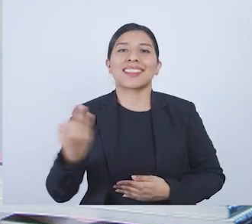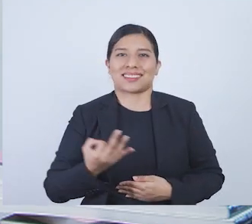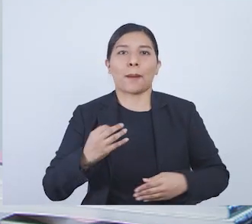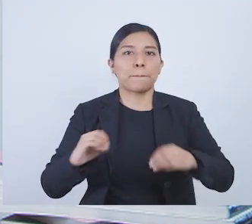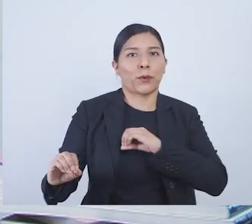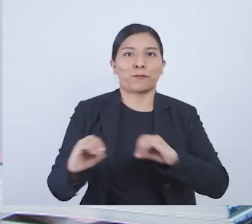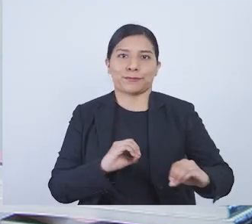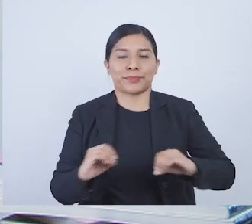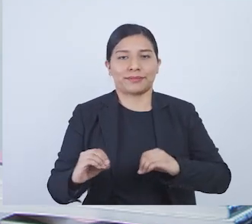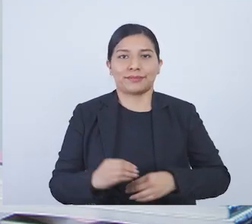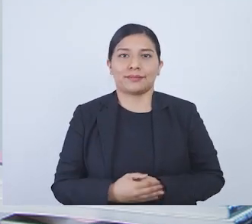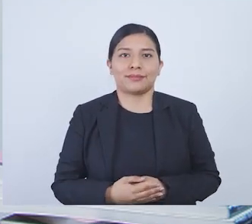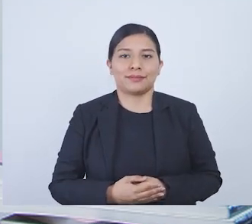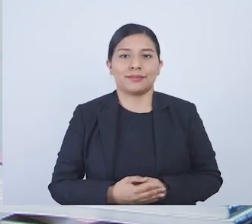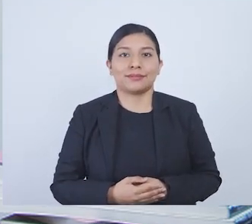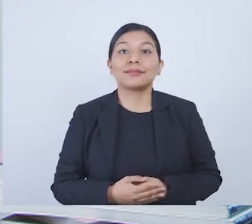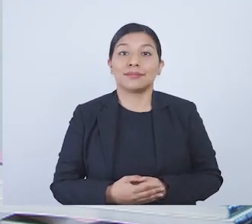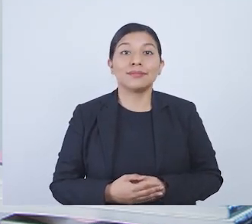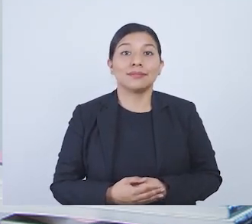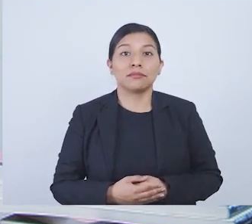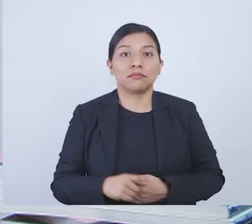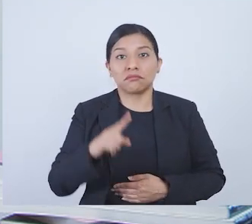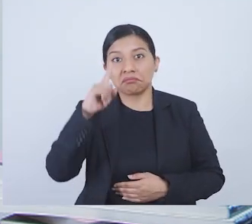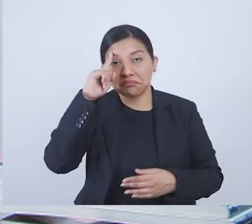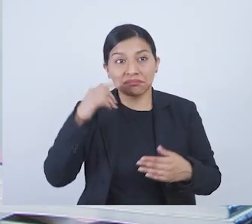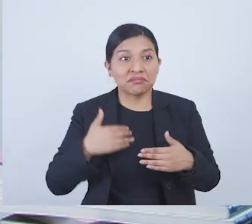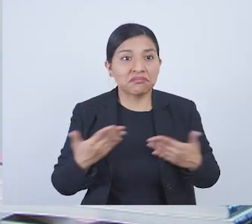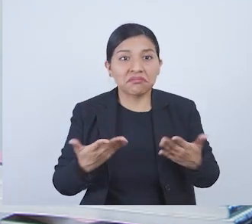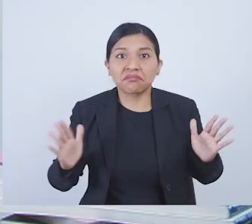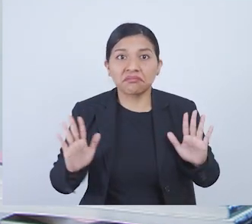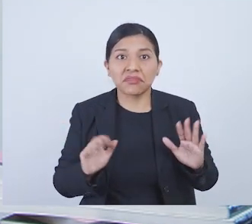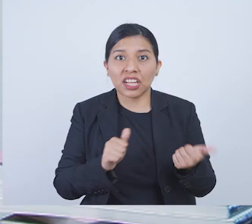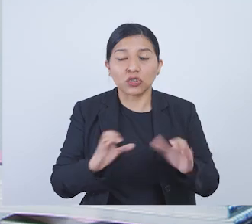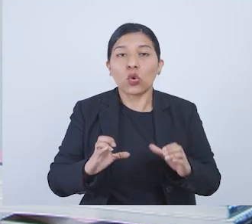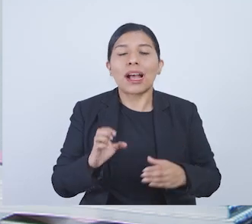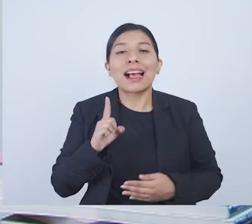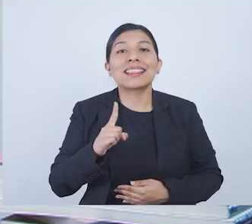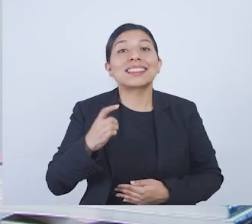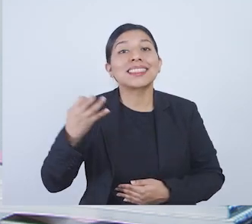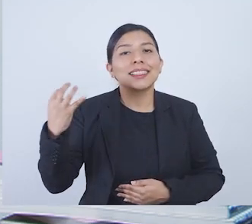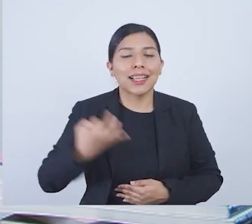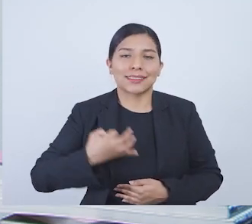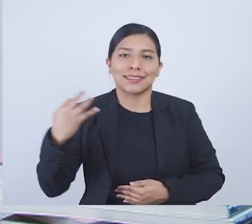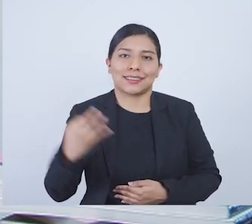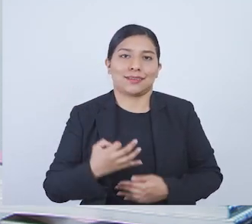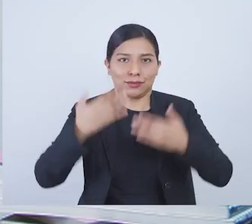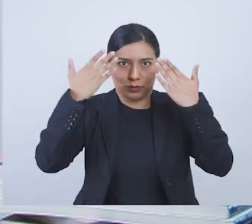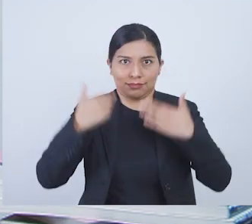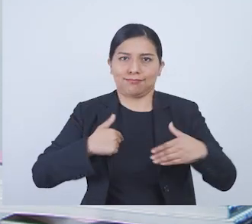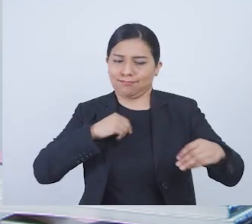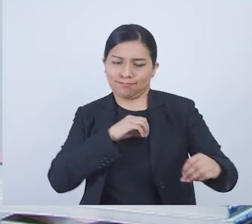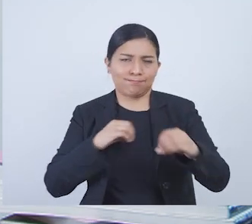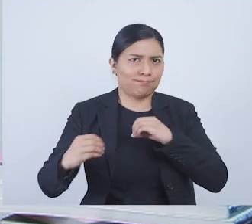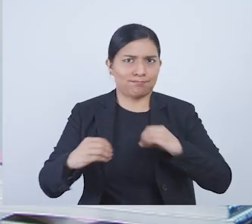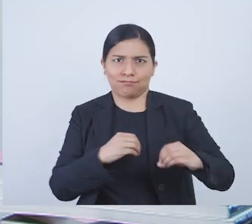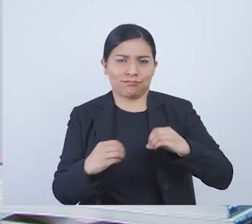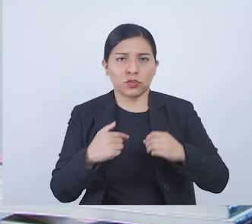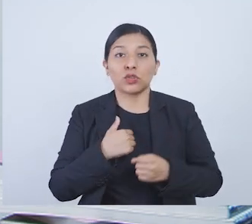movimiento. No es una opción, es una necesidad. Y es una necesidad que si nosotros